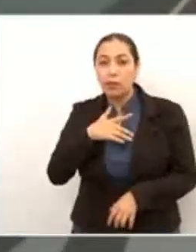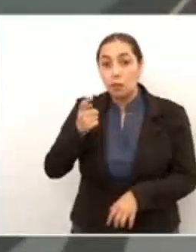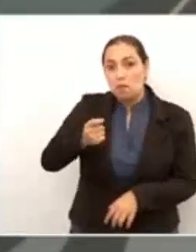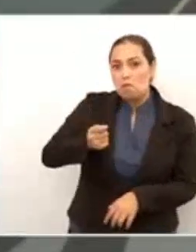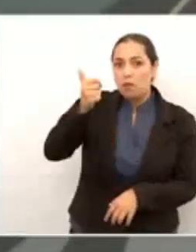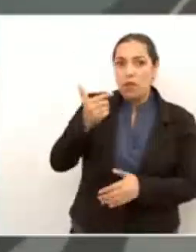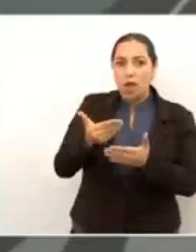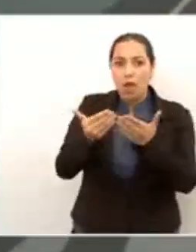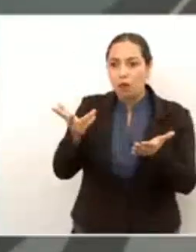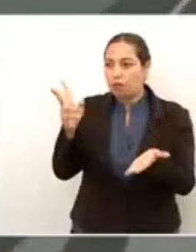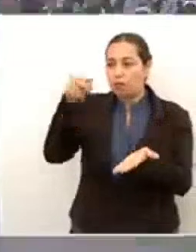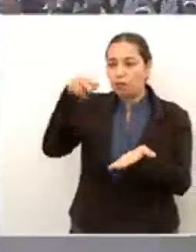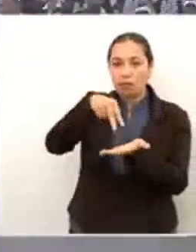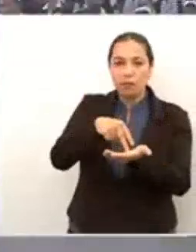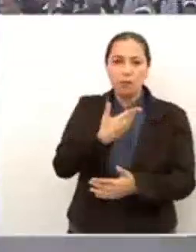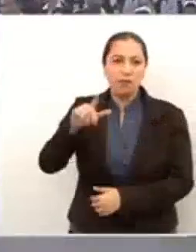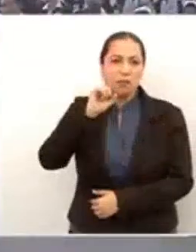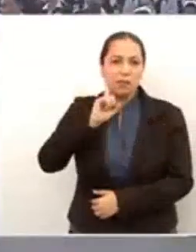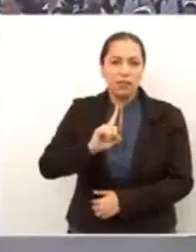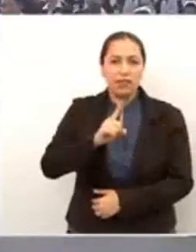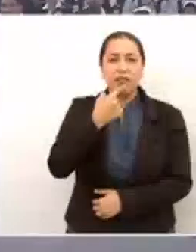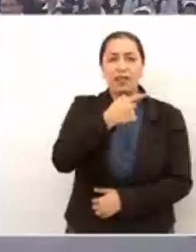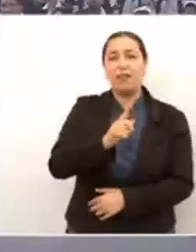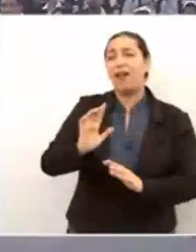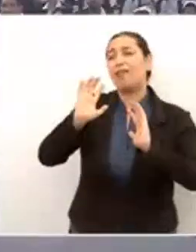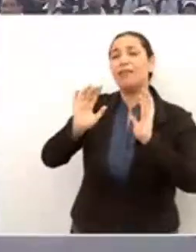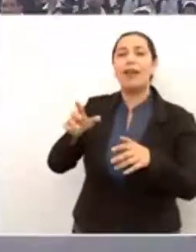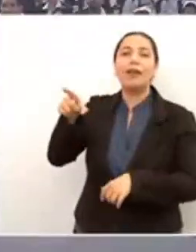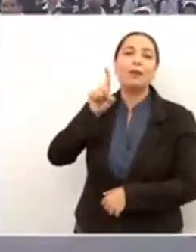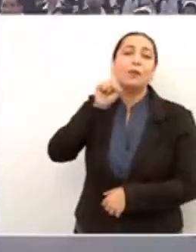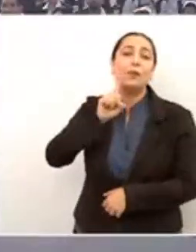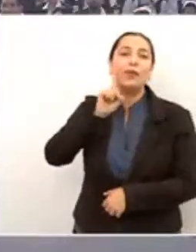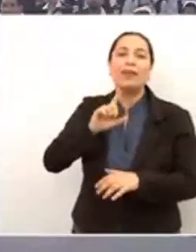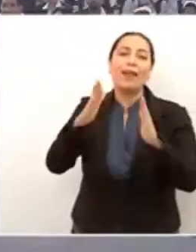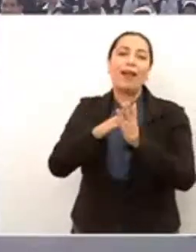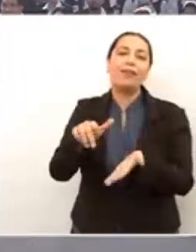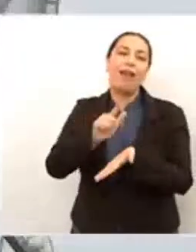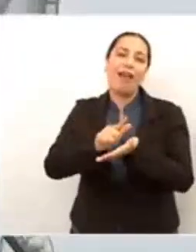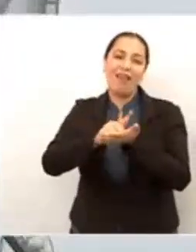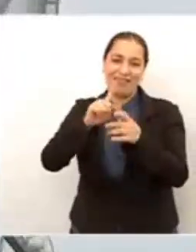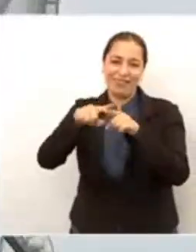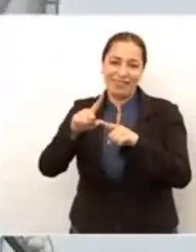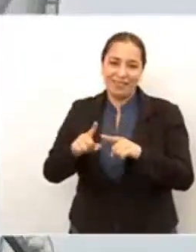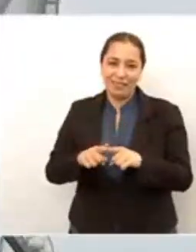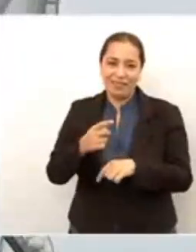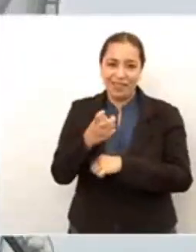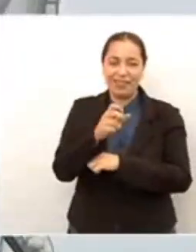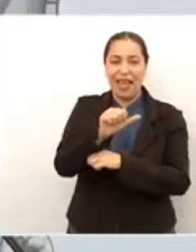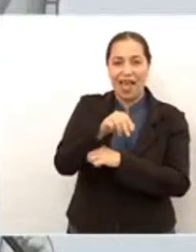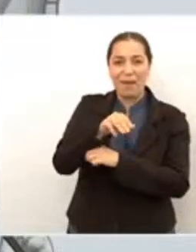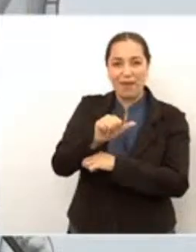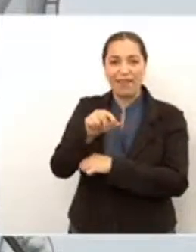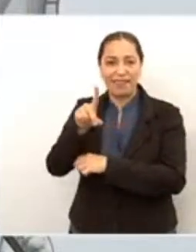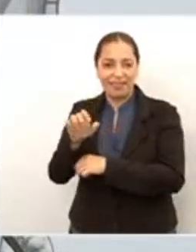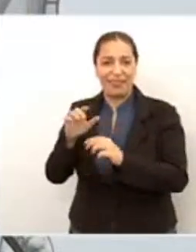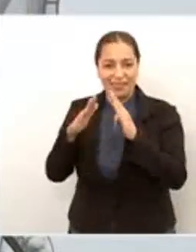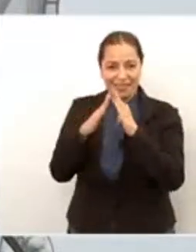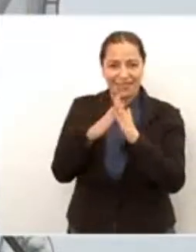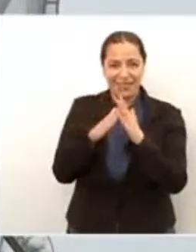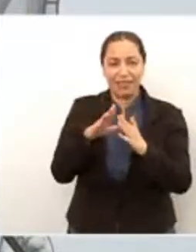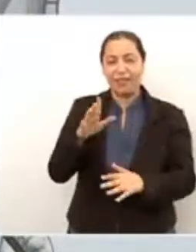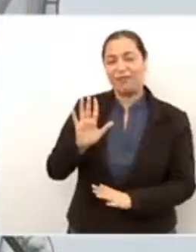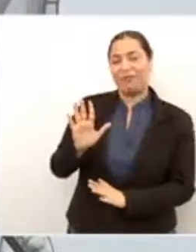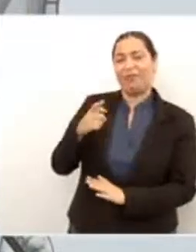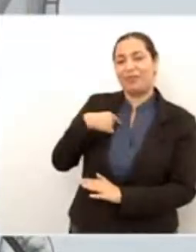presidenta? Y dijo, ya llegó una ama de casa a la presidencia, al Palacio Nacional. ¿Y saben qué les dije? Pues a